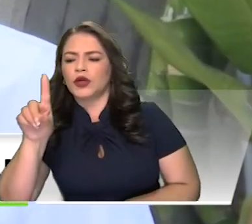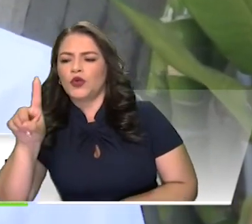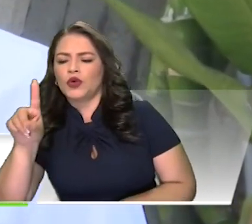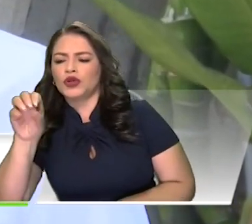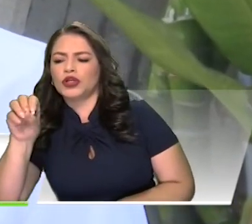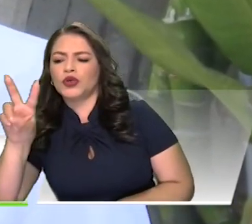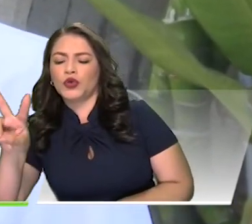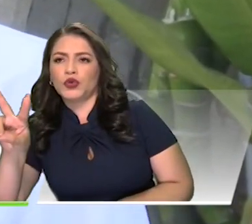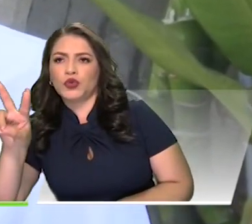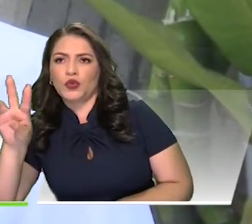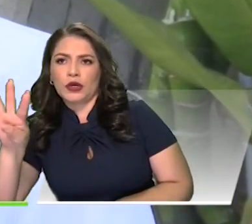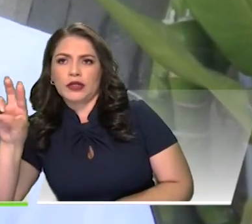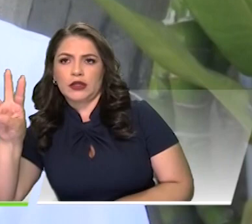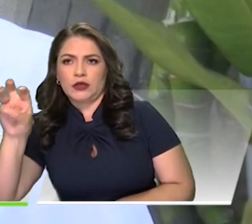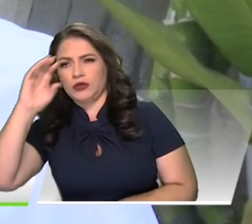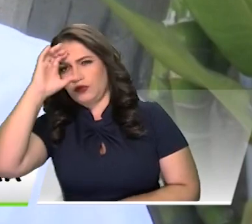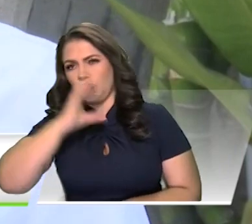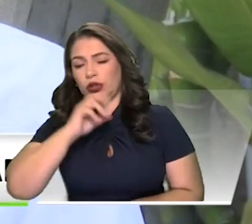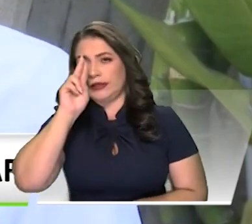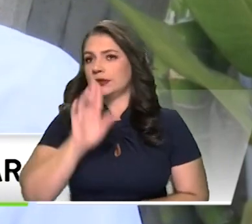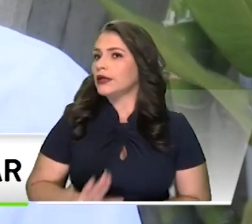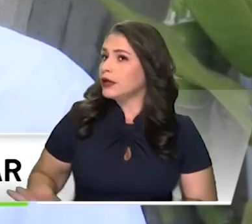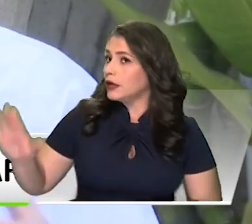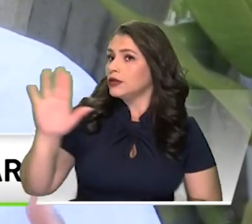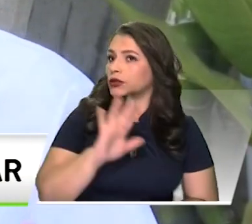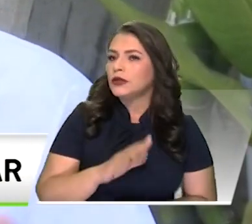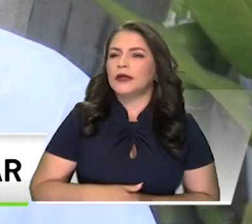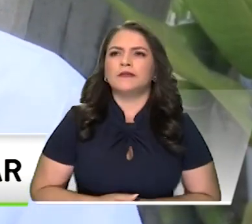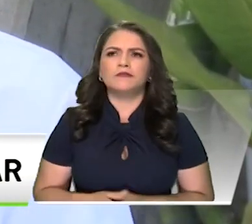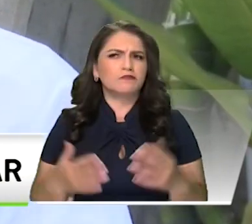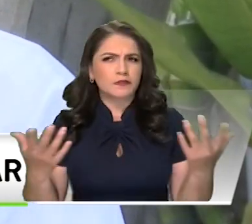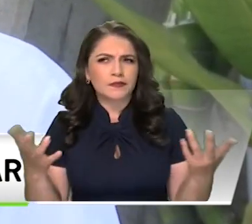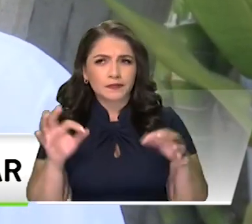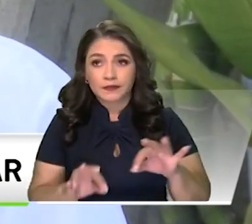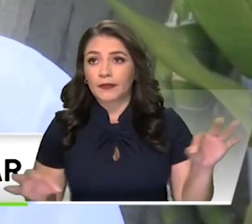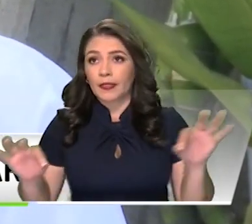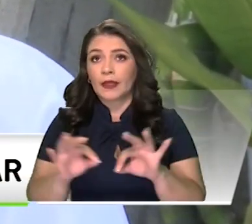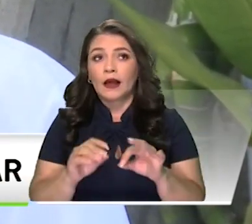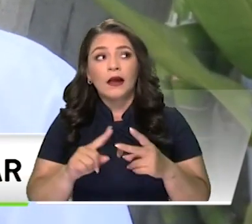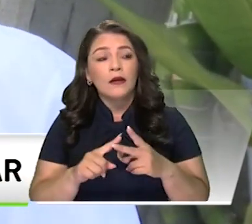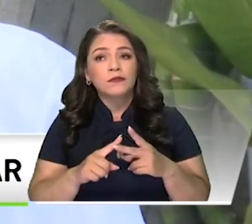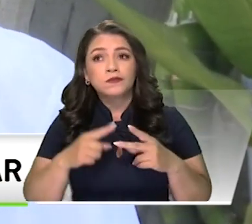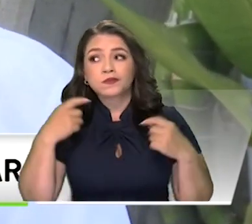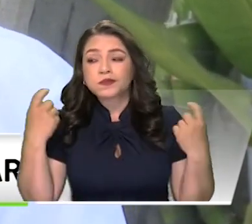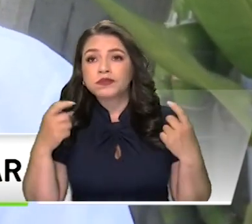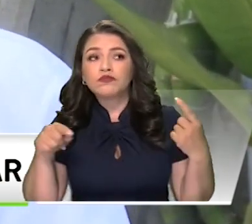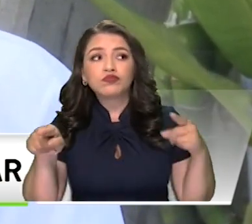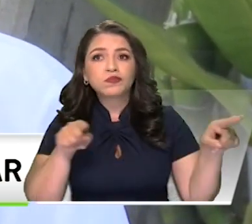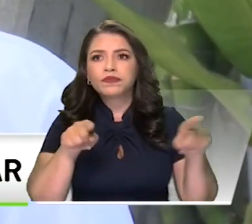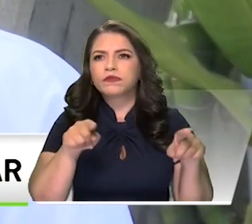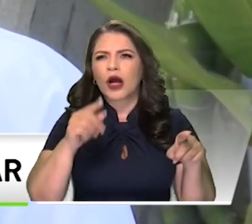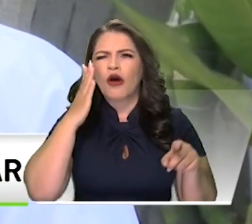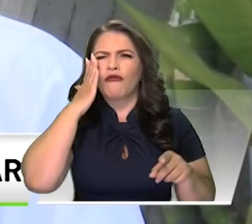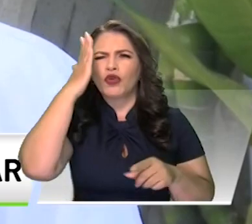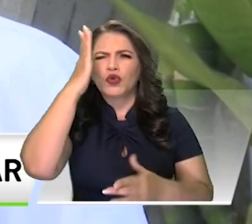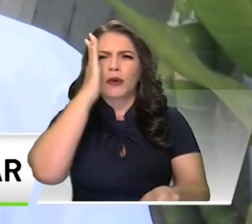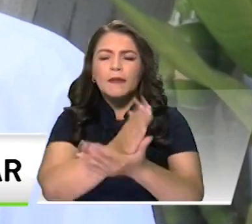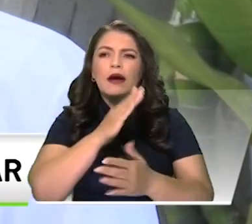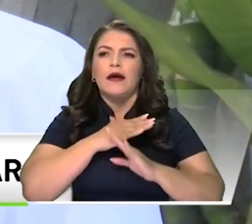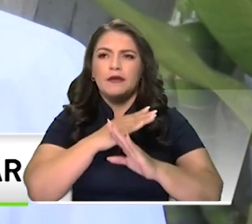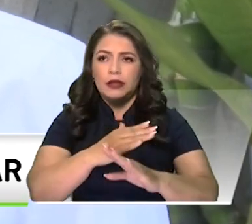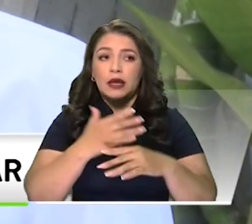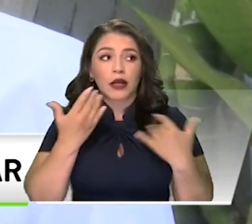48 de la Policía Nacional y ayuden a no solamente esclarecer estos eventos sino prevenir futuros acontecimientos